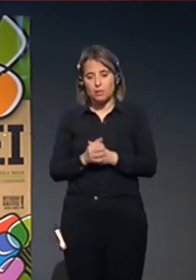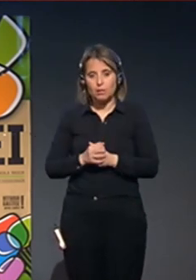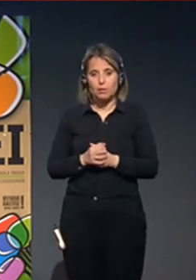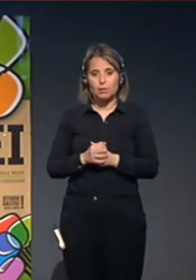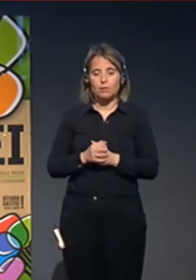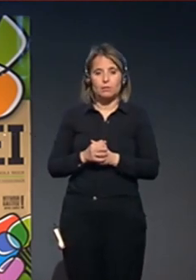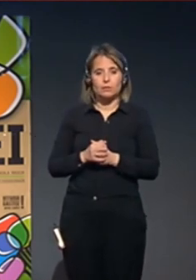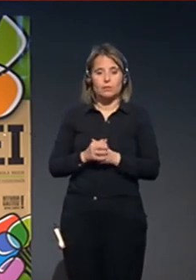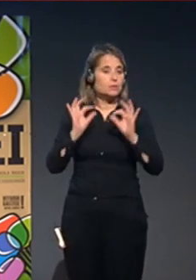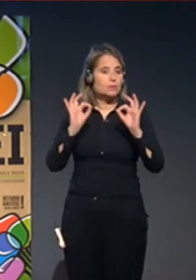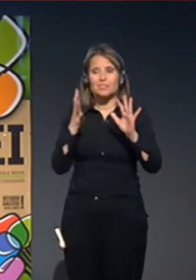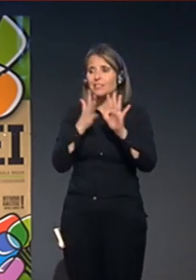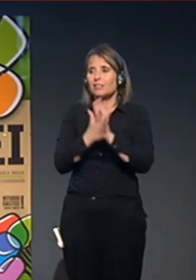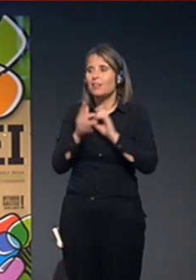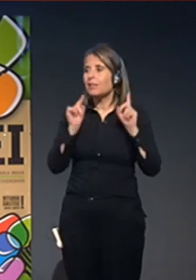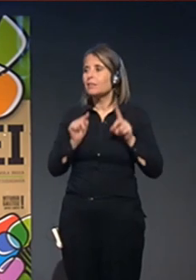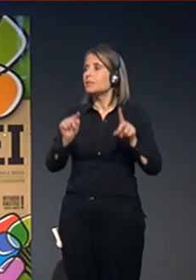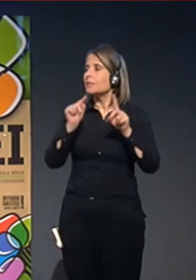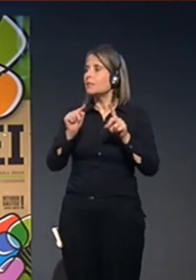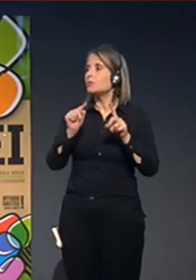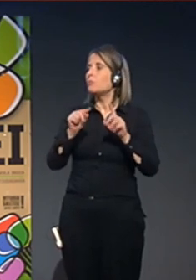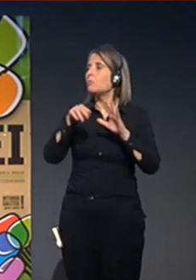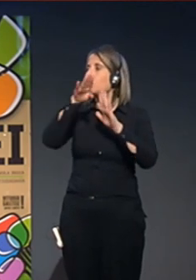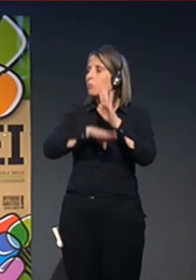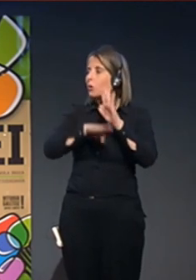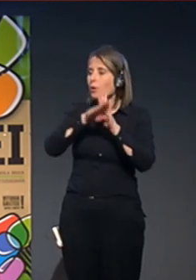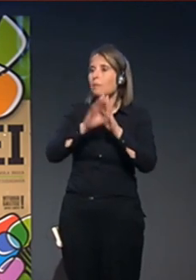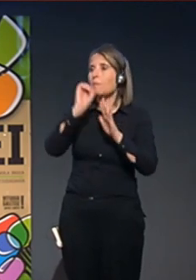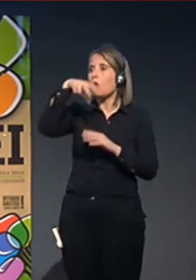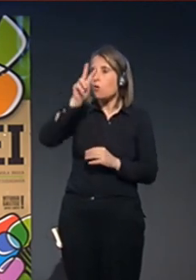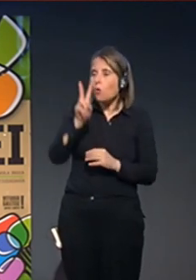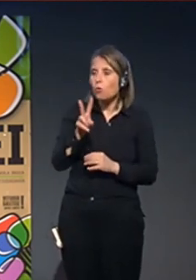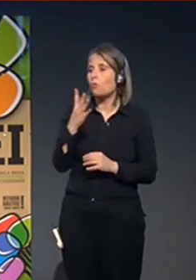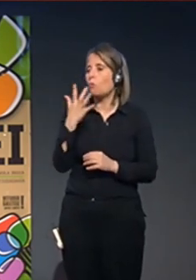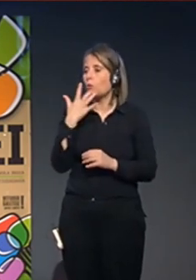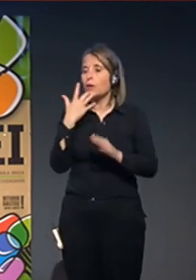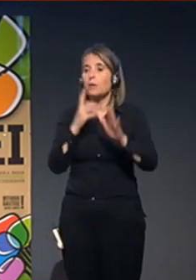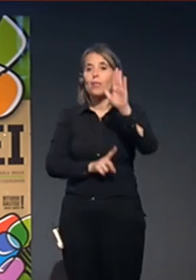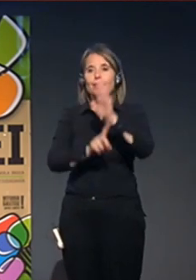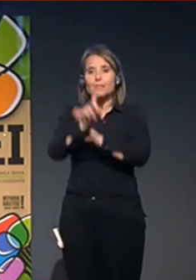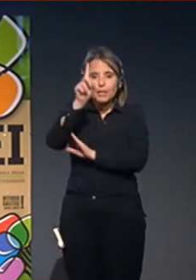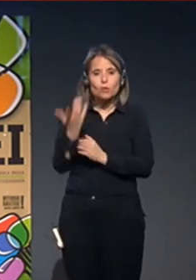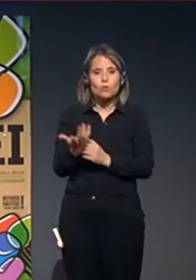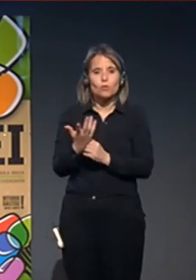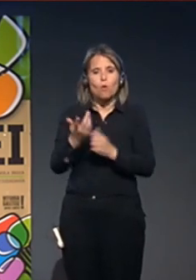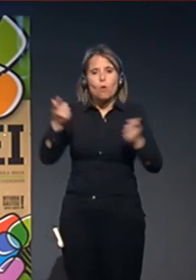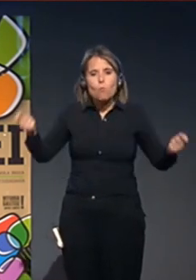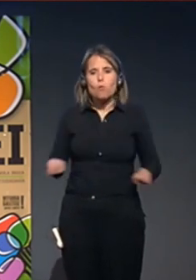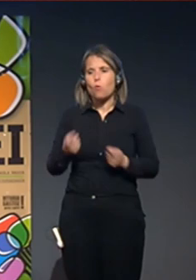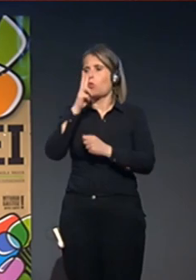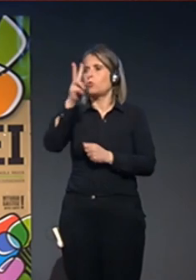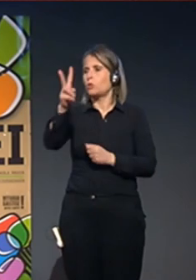entonces hecho tierra encima eso no quita que el programa de Naciones Unidas para el desarrollo no siga publicando cada